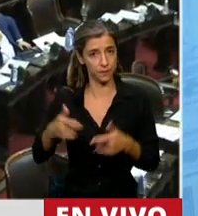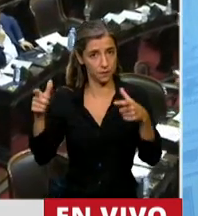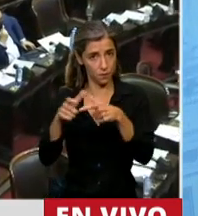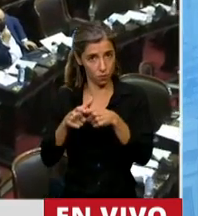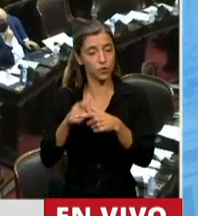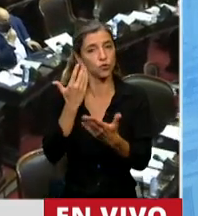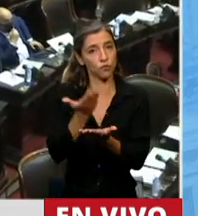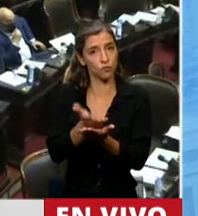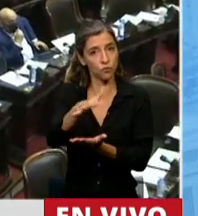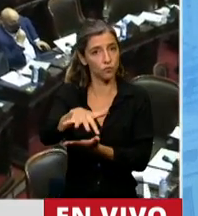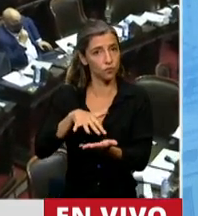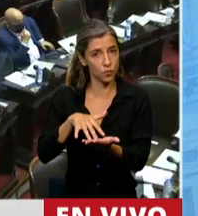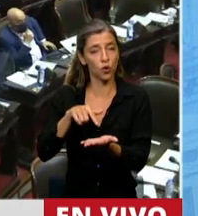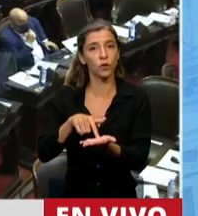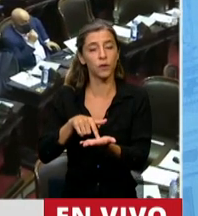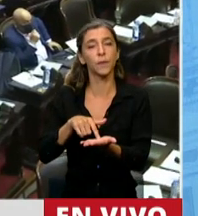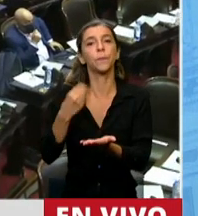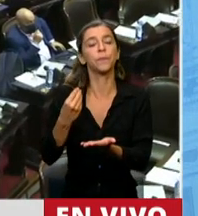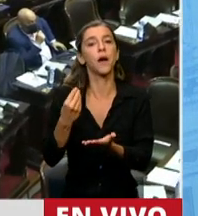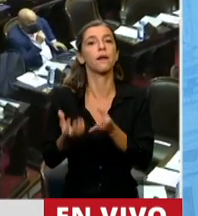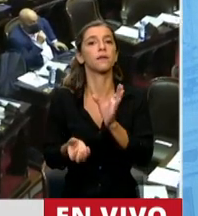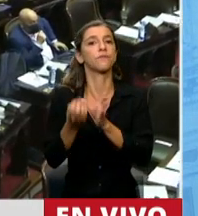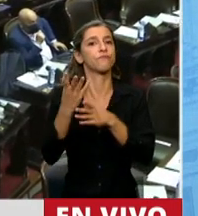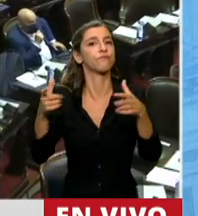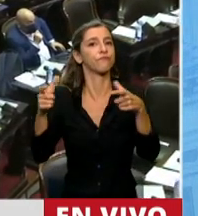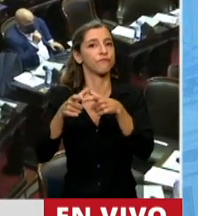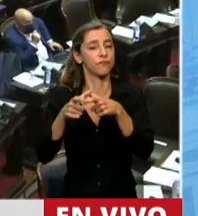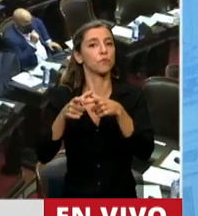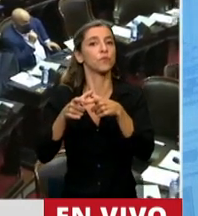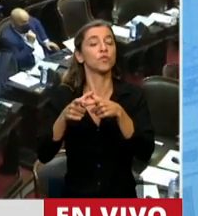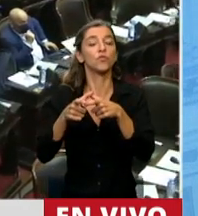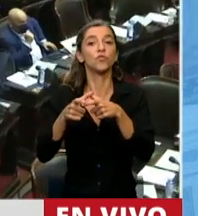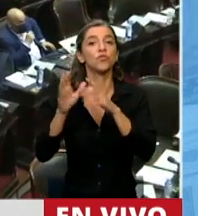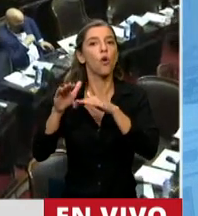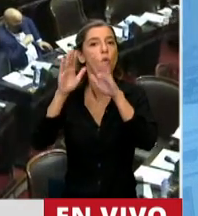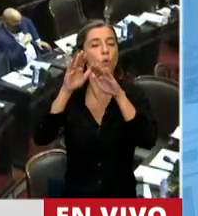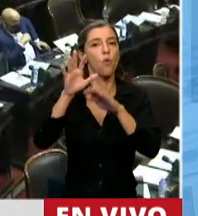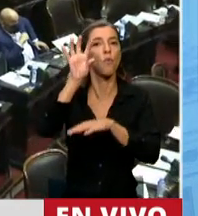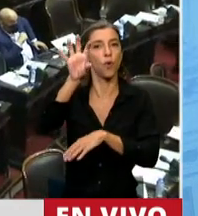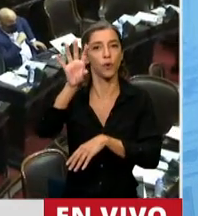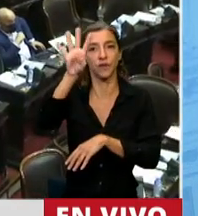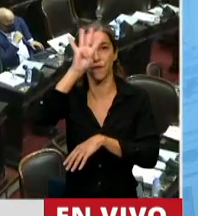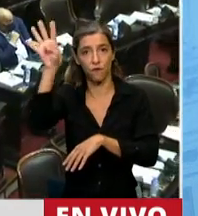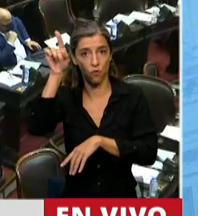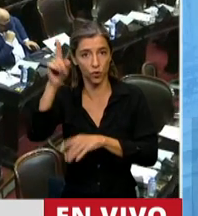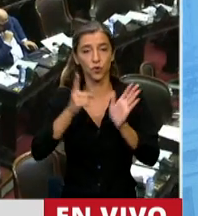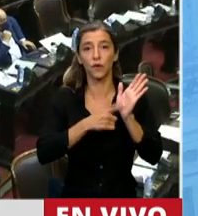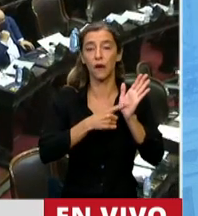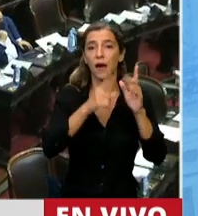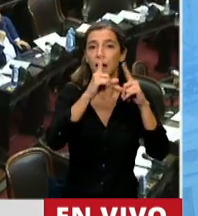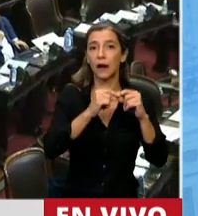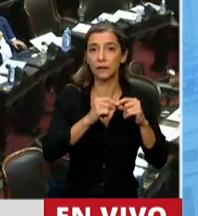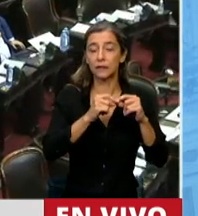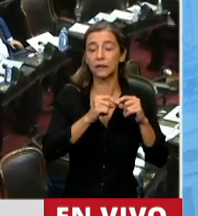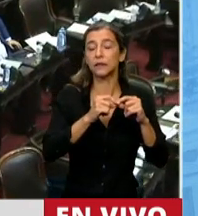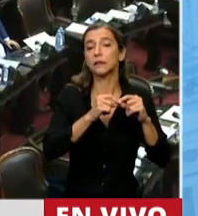a los efectos de que se constituya esta comisión en Formosa, como así lo permite el artículo 106 del reglamento.